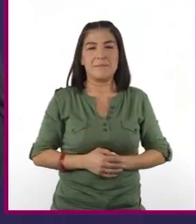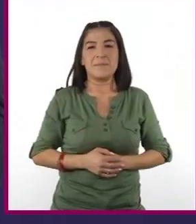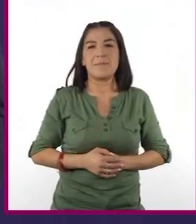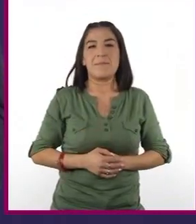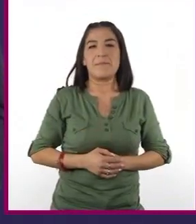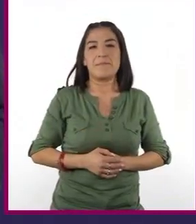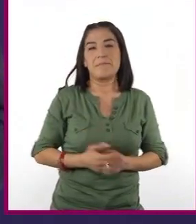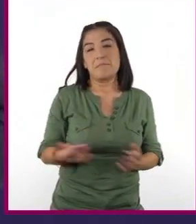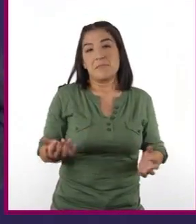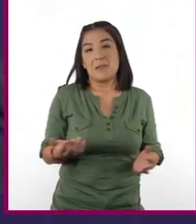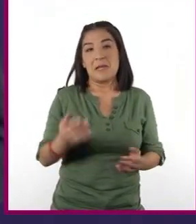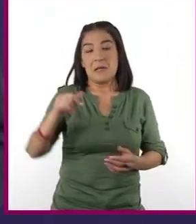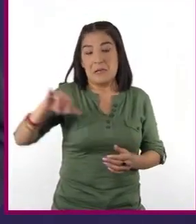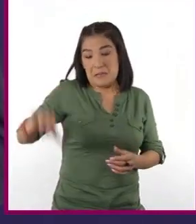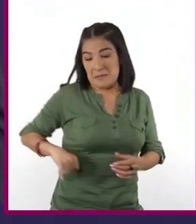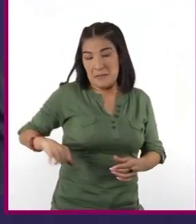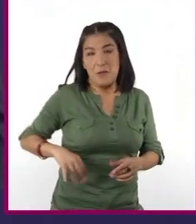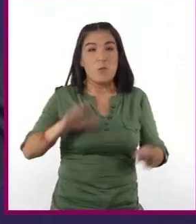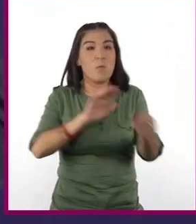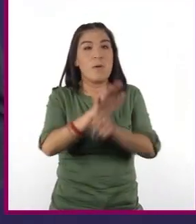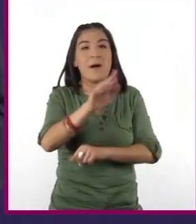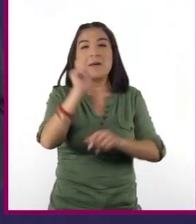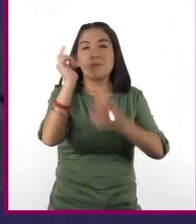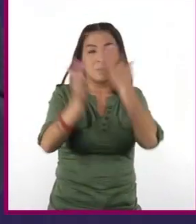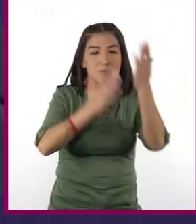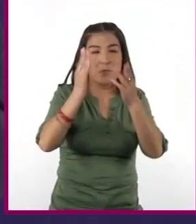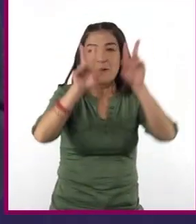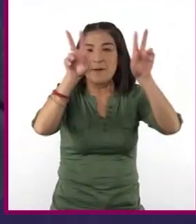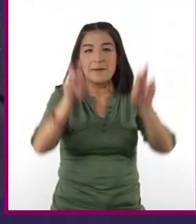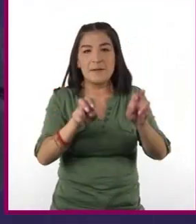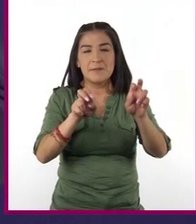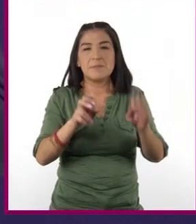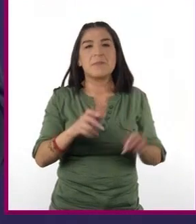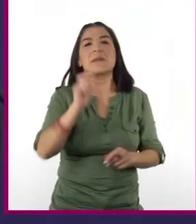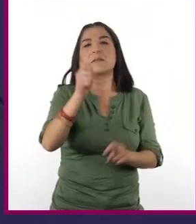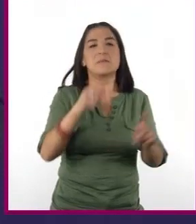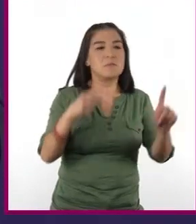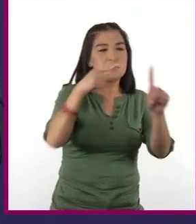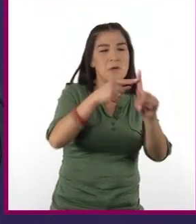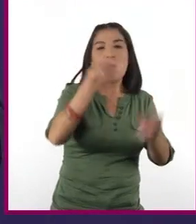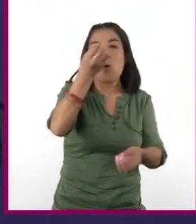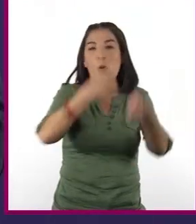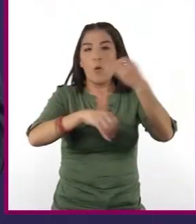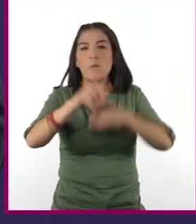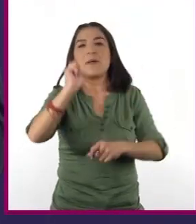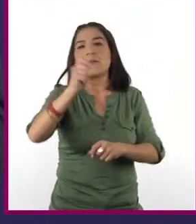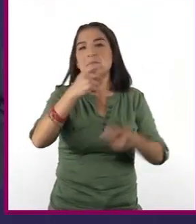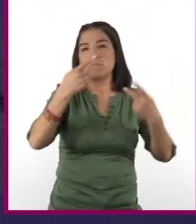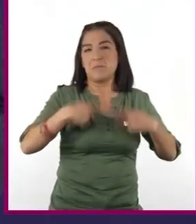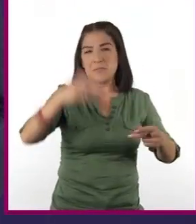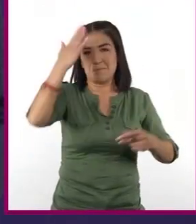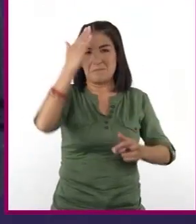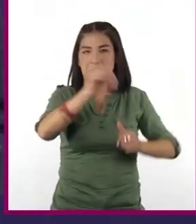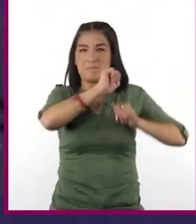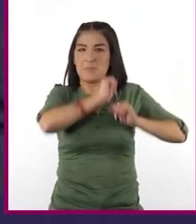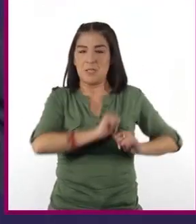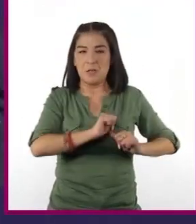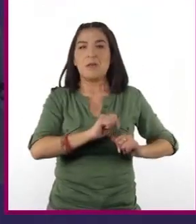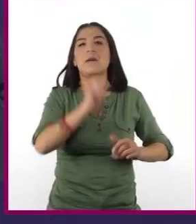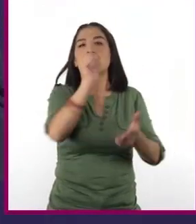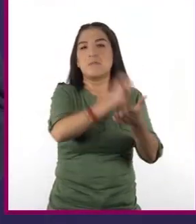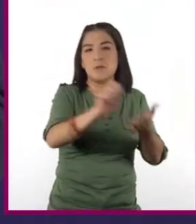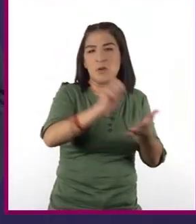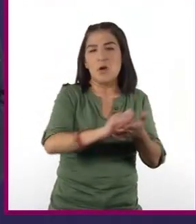interés es analizar un tema en específico, una corriente o la obra de un autor, o bien porque nuestro